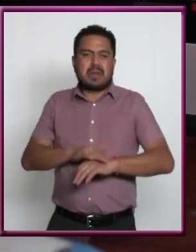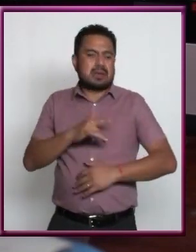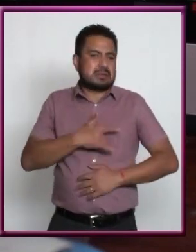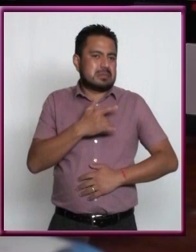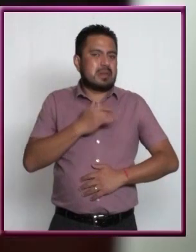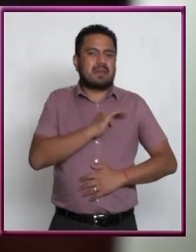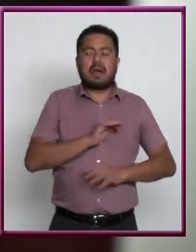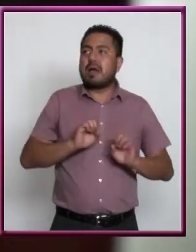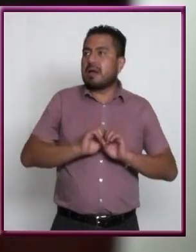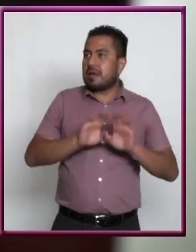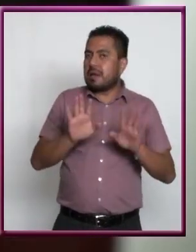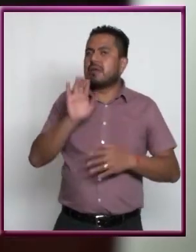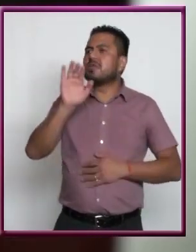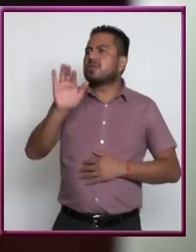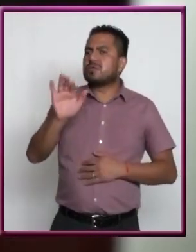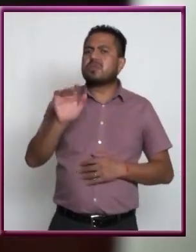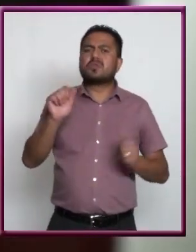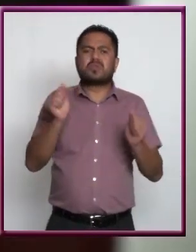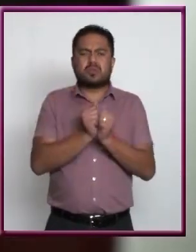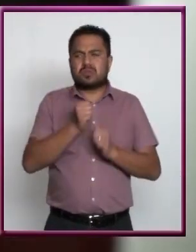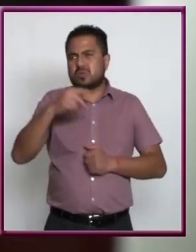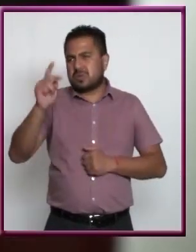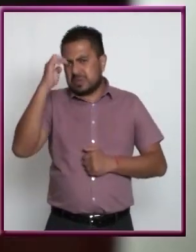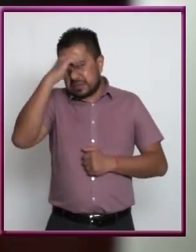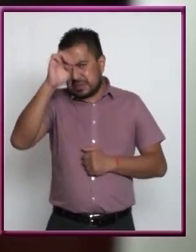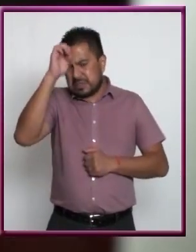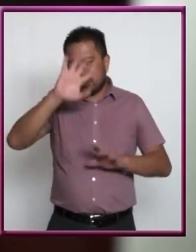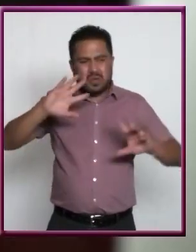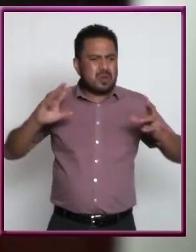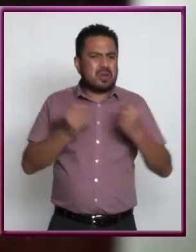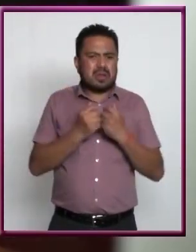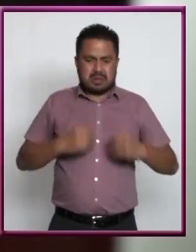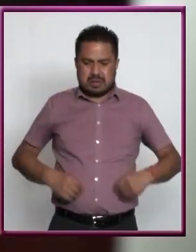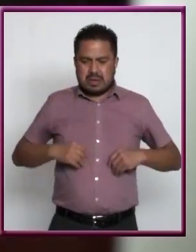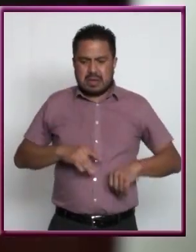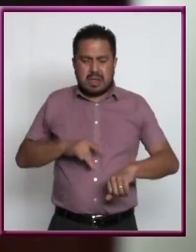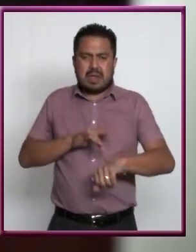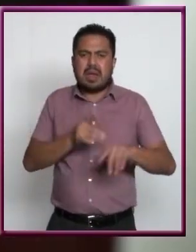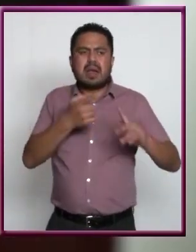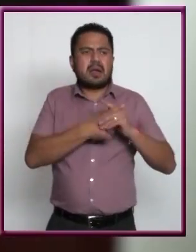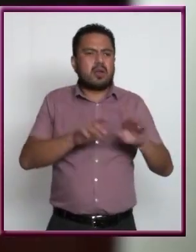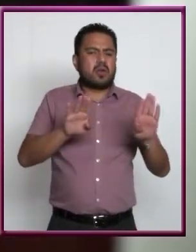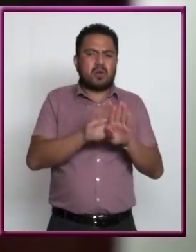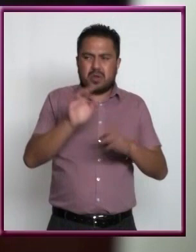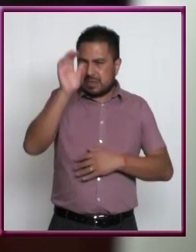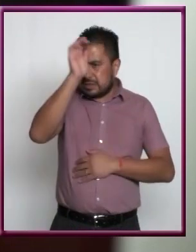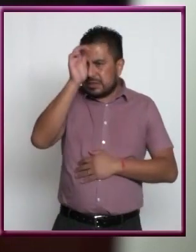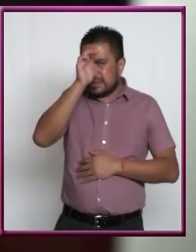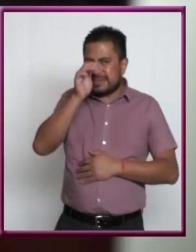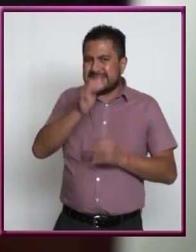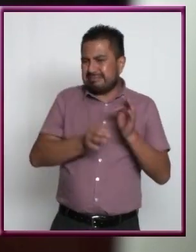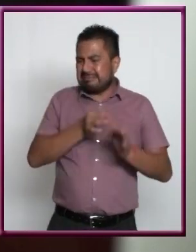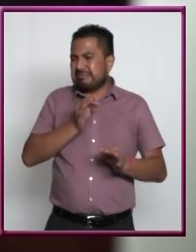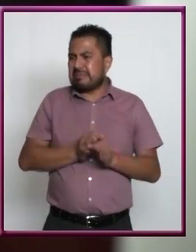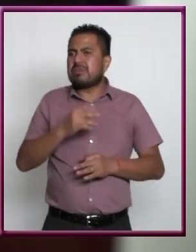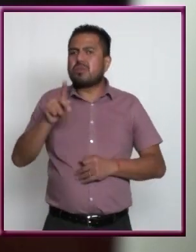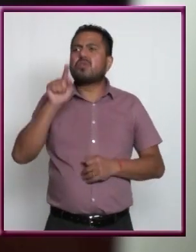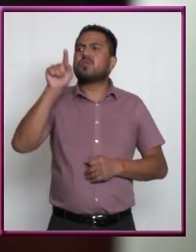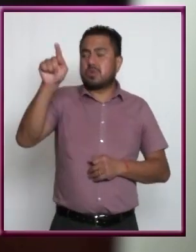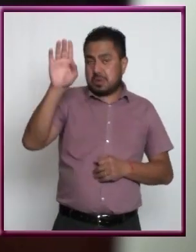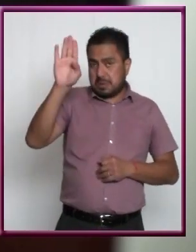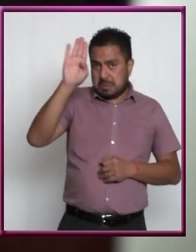felices. Claro. Oye, y entonces con tu experiencia y todo lo que has vivido y cómo empezaste con las ciencias exactas y así,